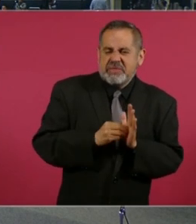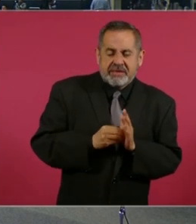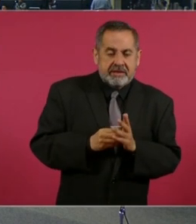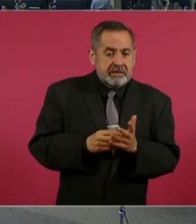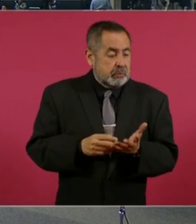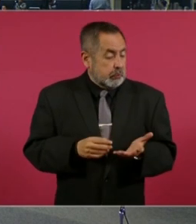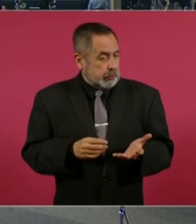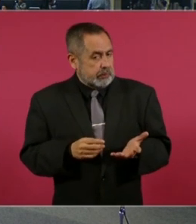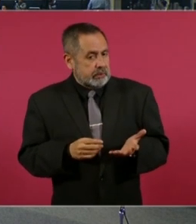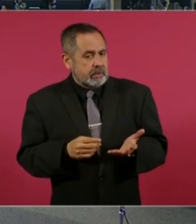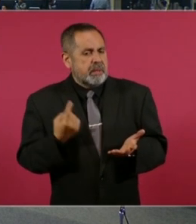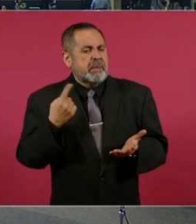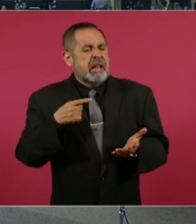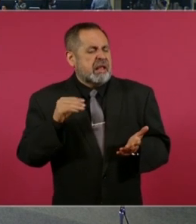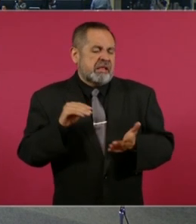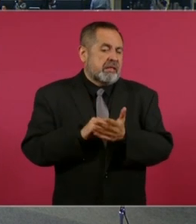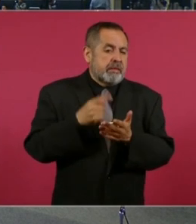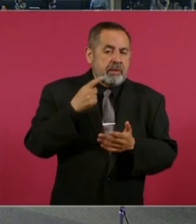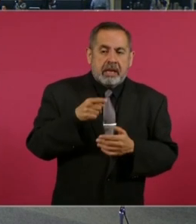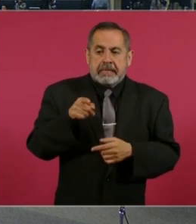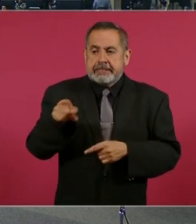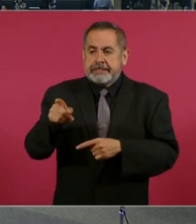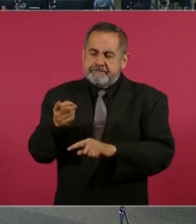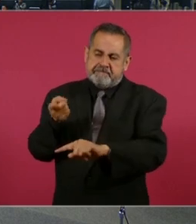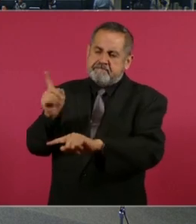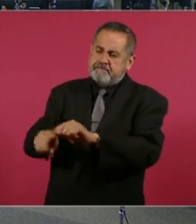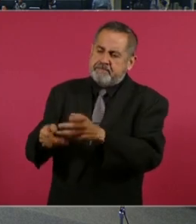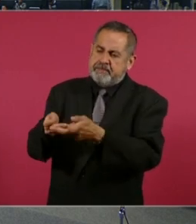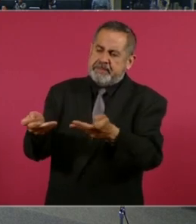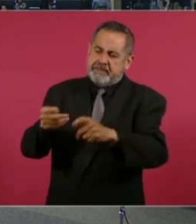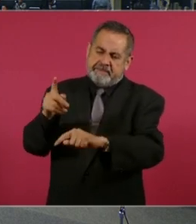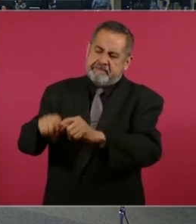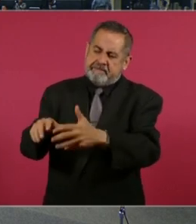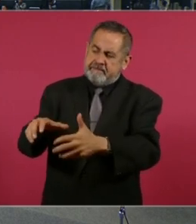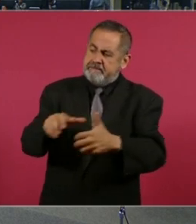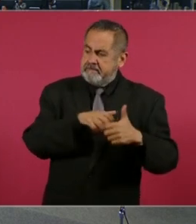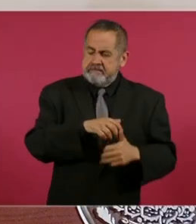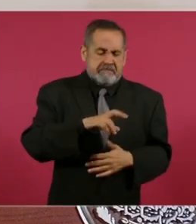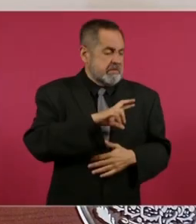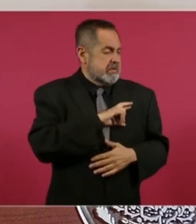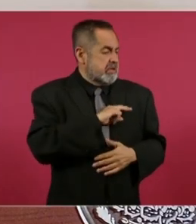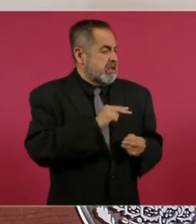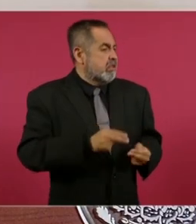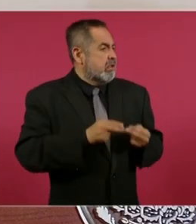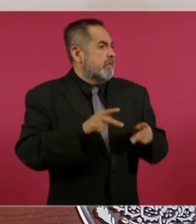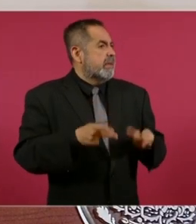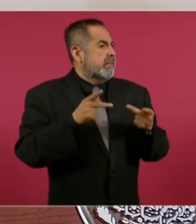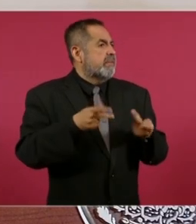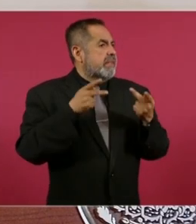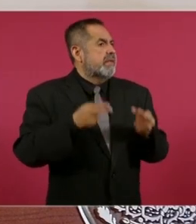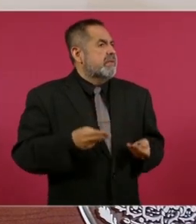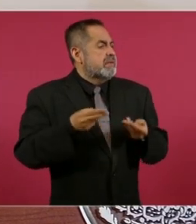27 para privatizar las tierras ejidales, ponerlas al mercado,